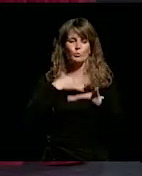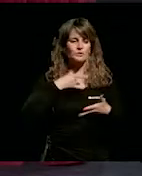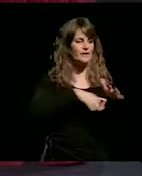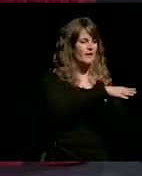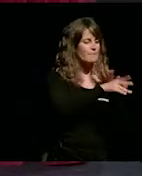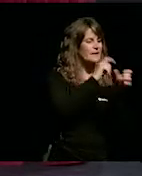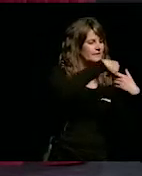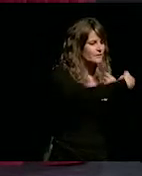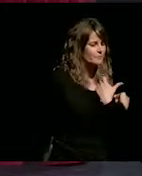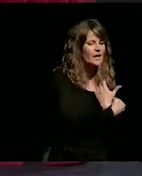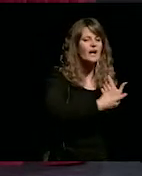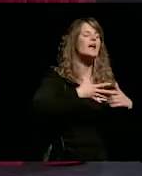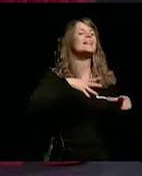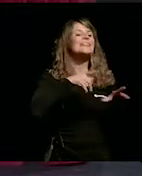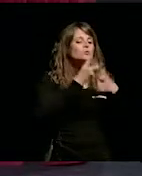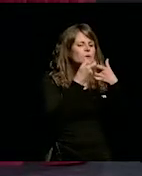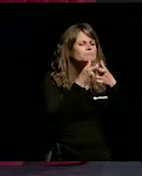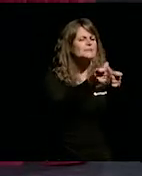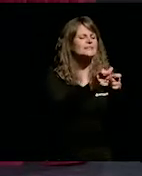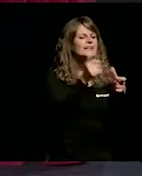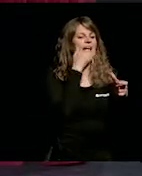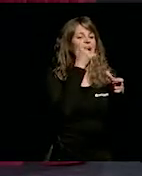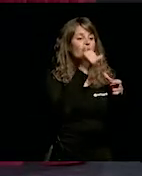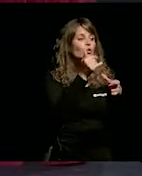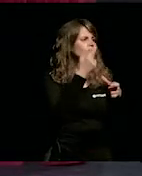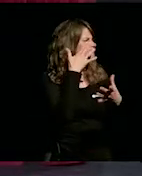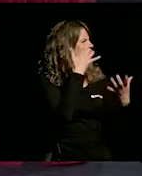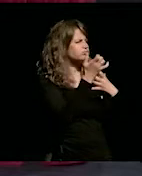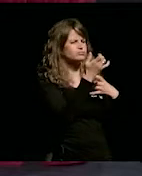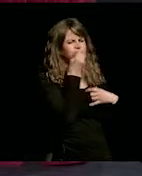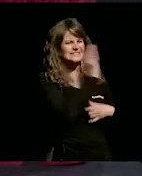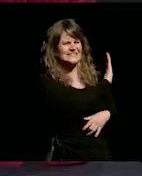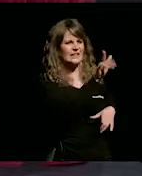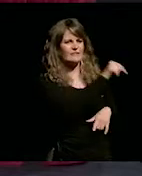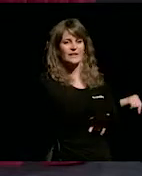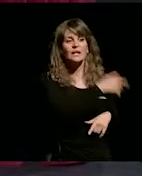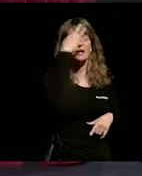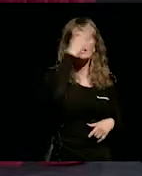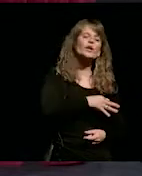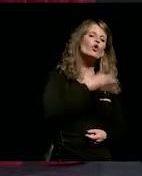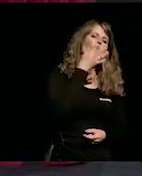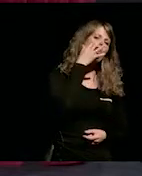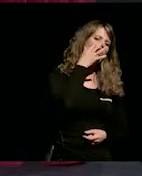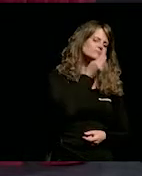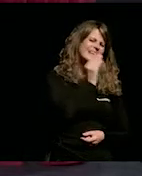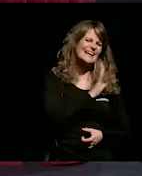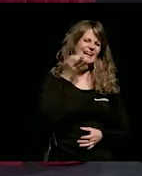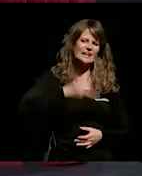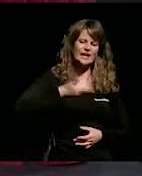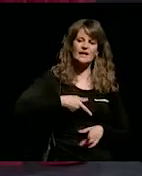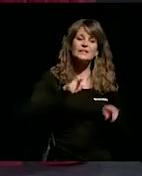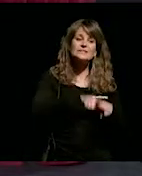de participar, de ser parte de algo que realmente es increíble. Creo que ha sido genial. Creo que